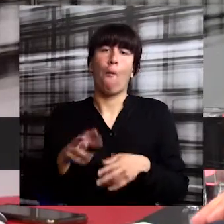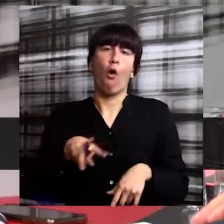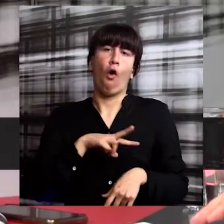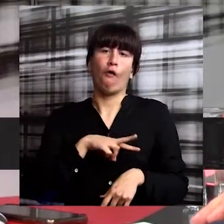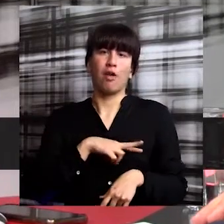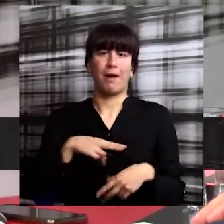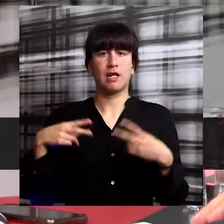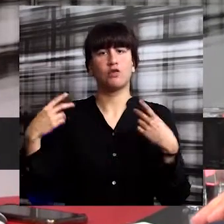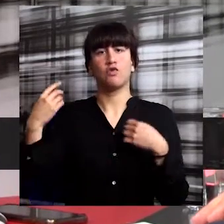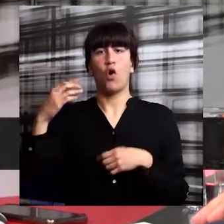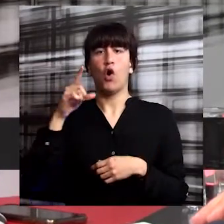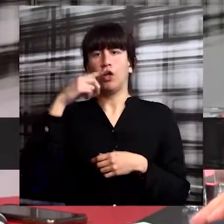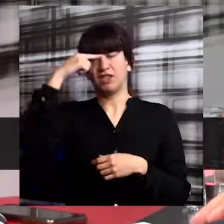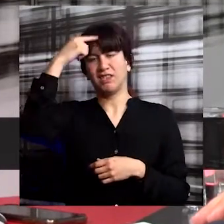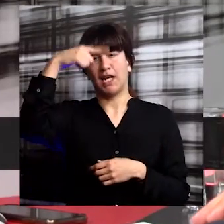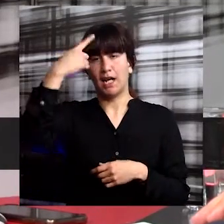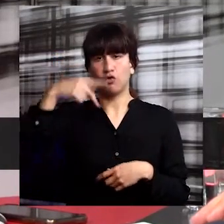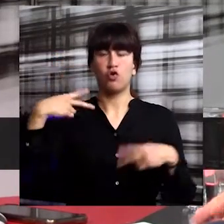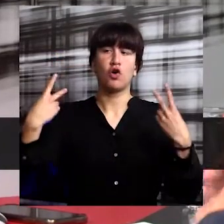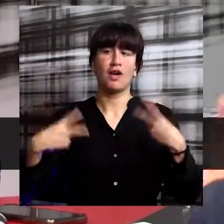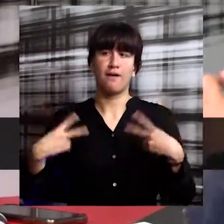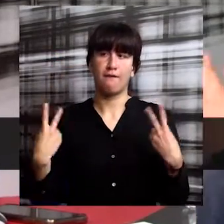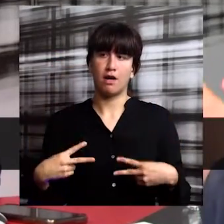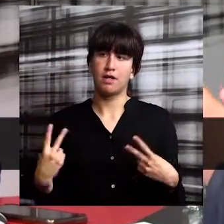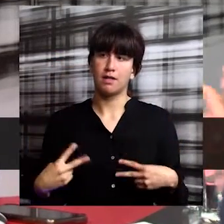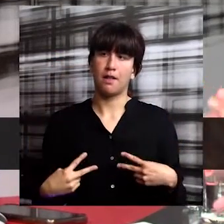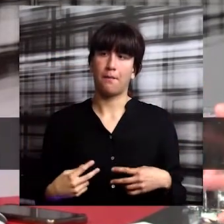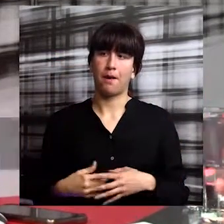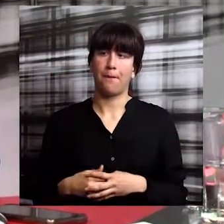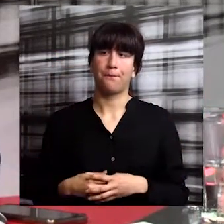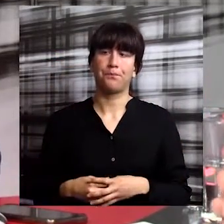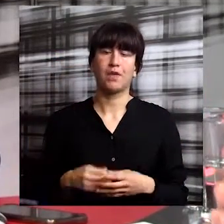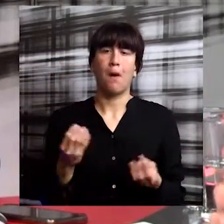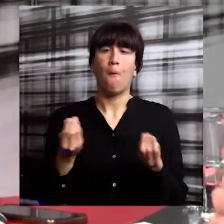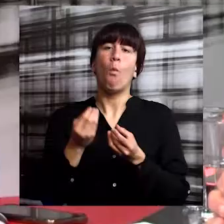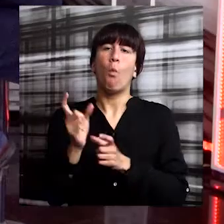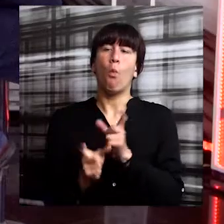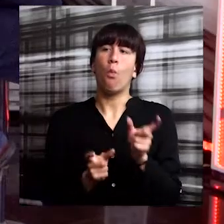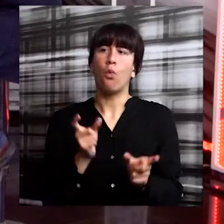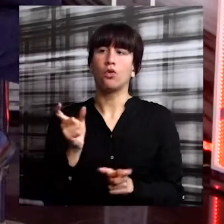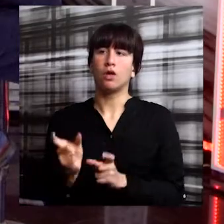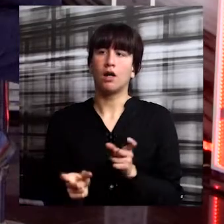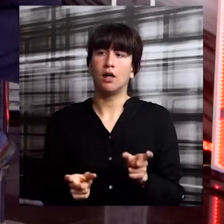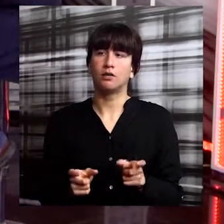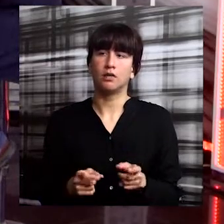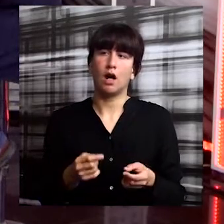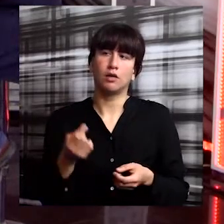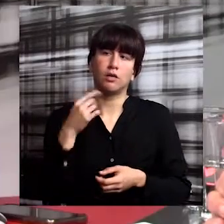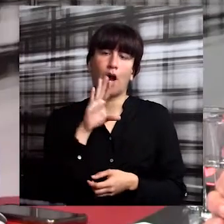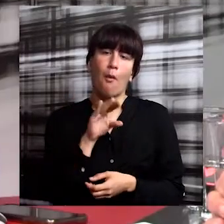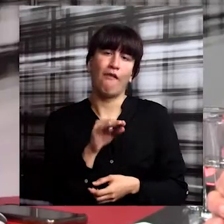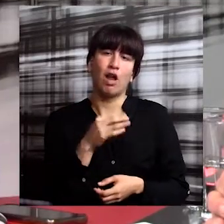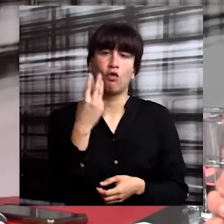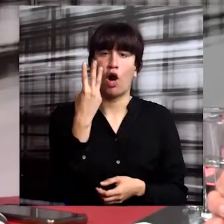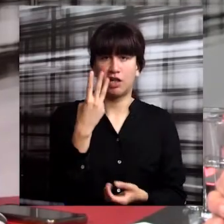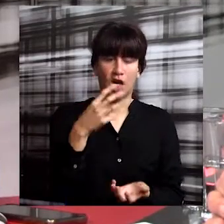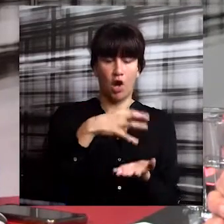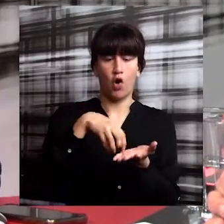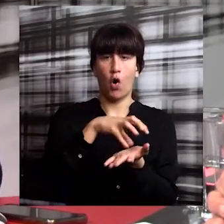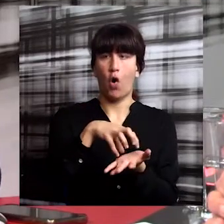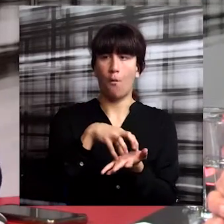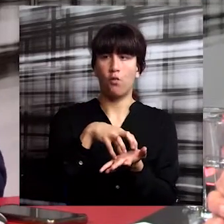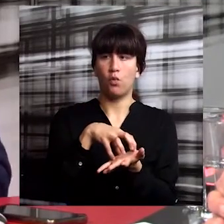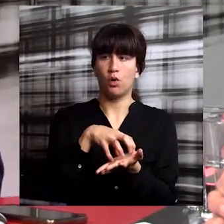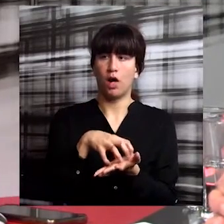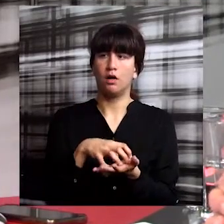San Antonio y Viña del Mar. ¿Y que hay muchas organizaciones comunitarias, vive mucha gente. Estamos hablando en esas 3 comunas más de